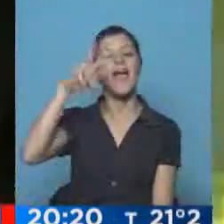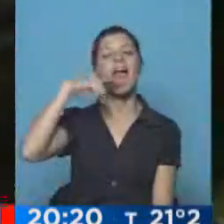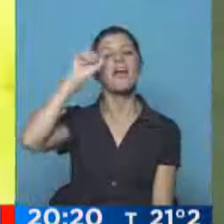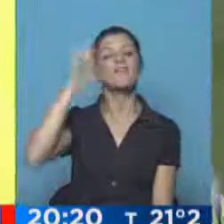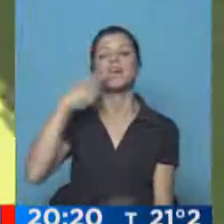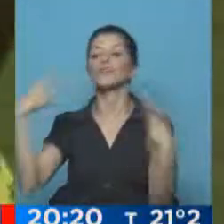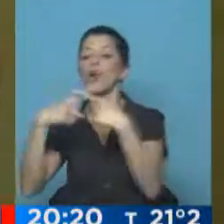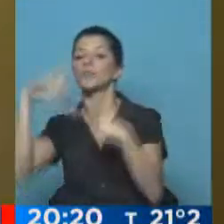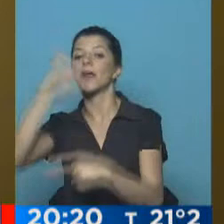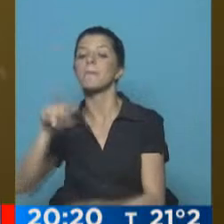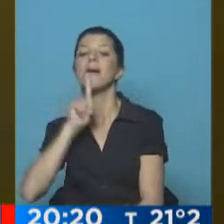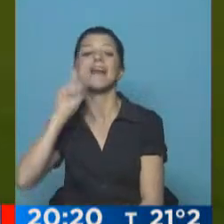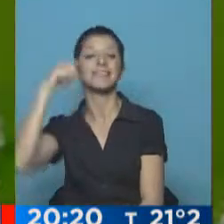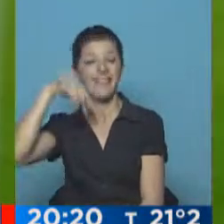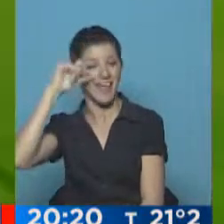Piti Martínez de arriba.